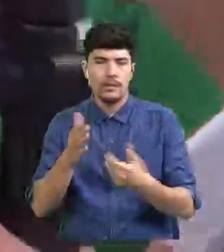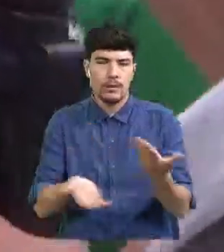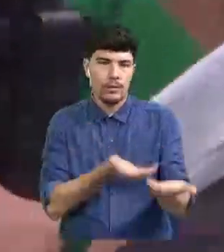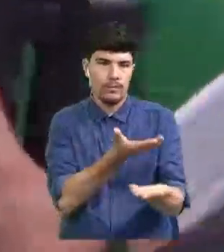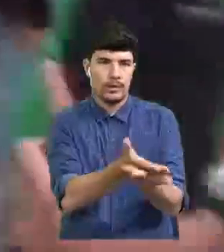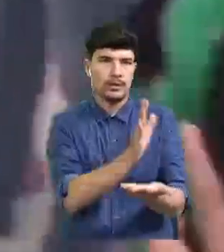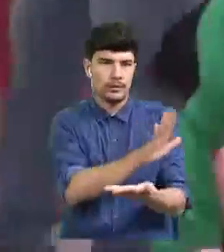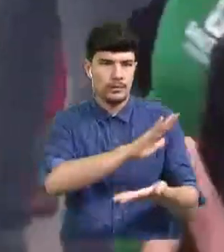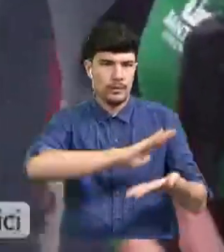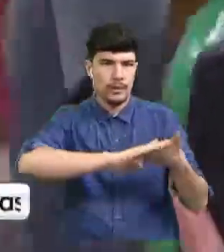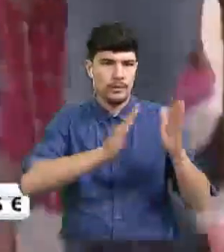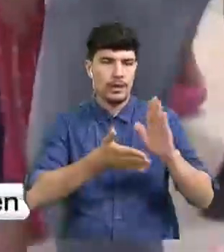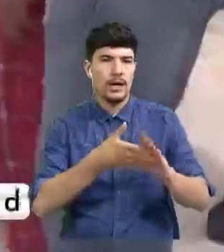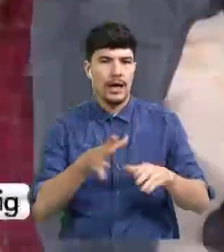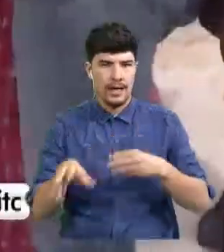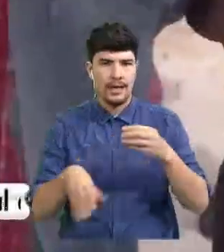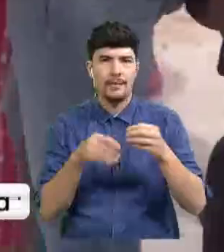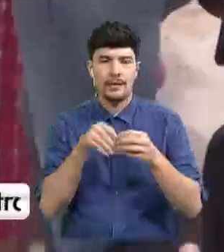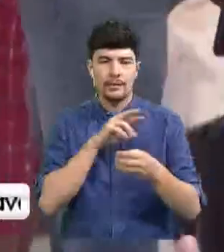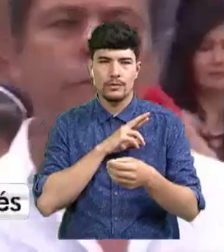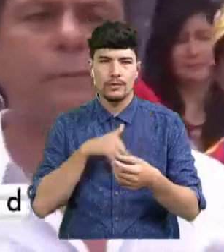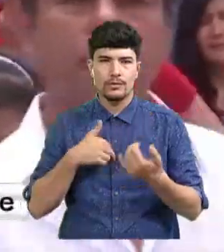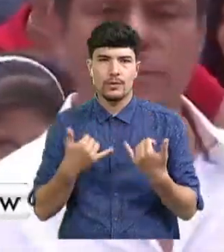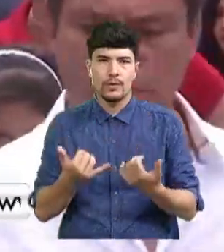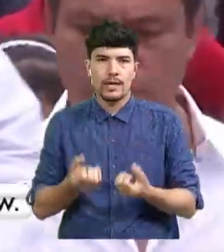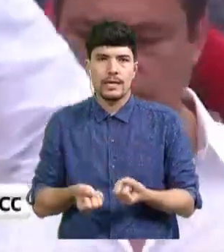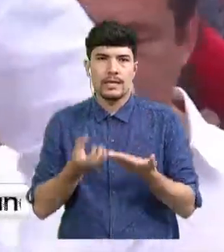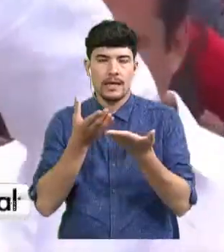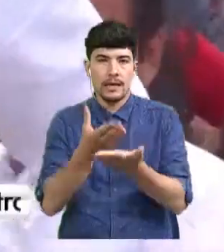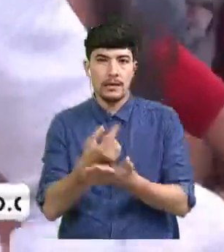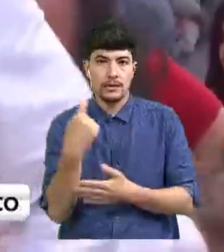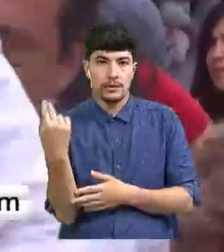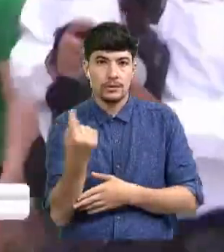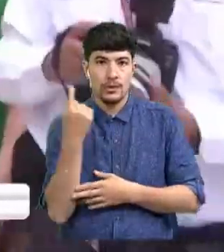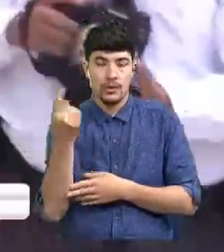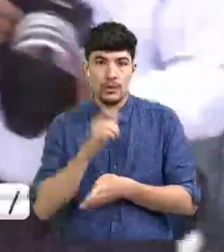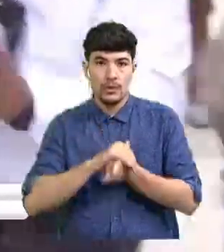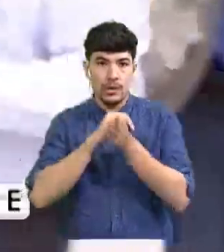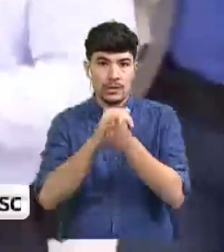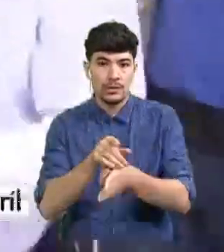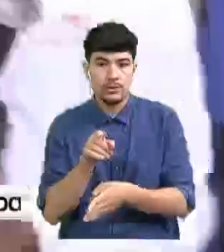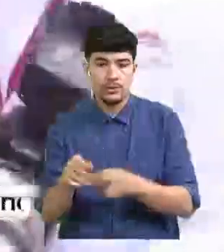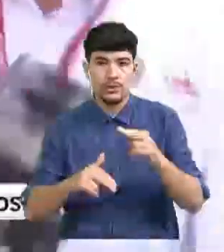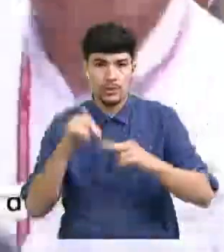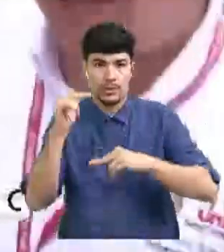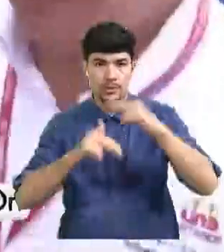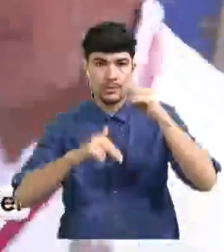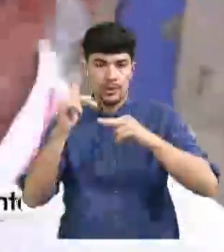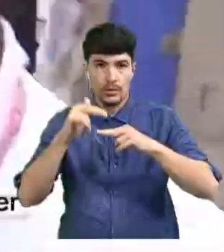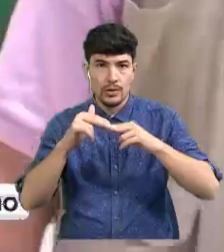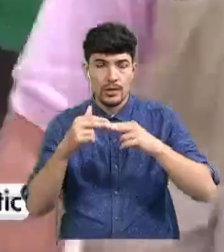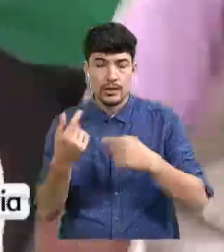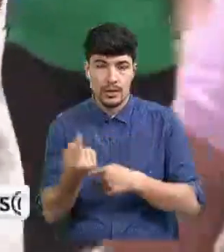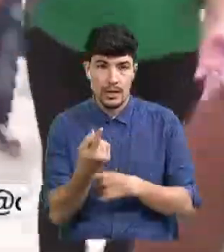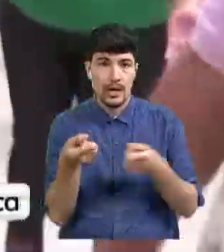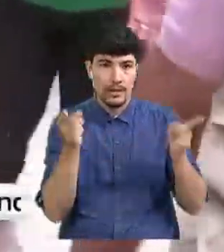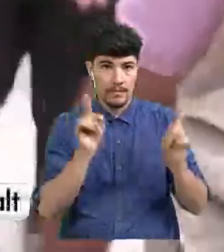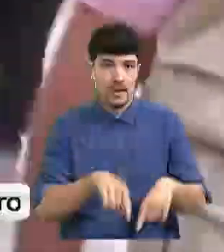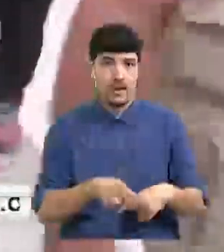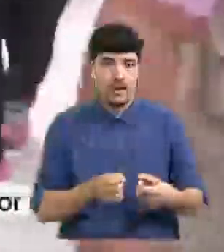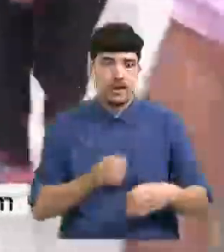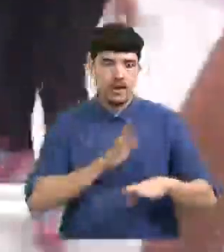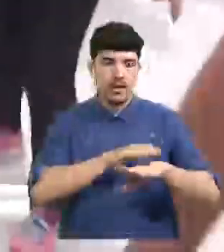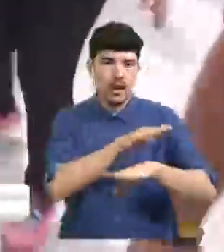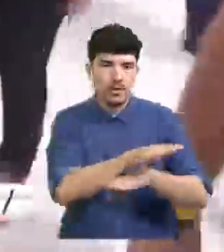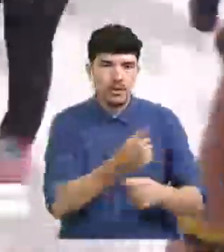comunidad, y ese es el valor agregado que estamos entregando, no solamente ejecutando obras de infraestructura, sino a la vez